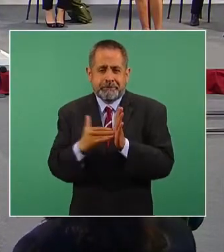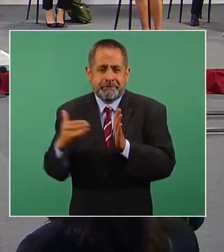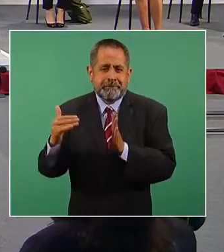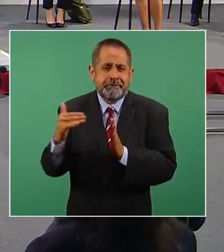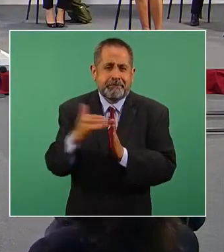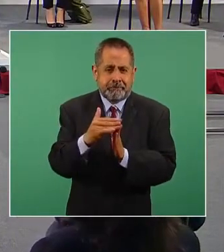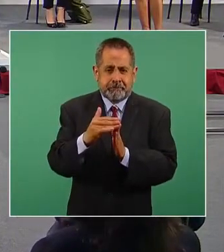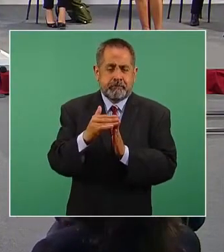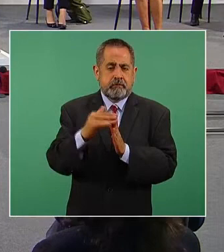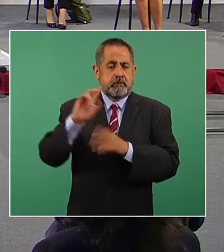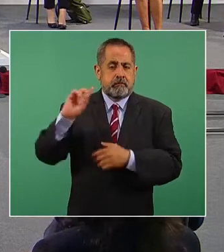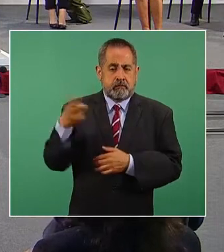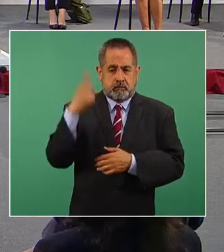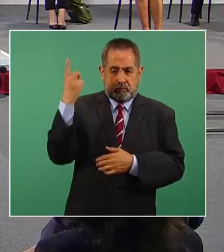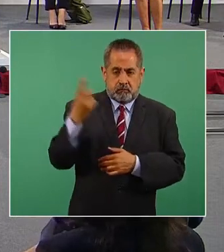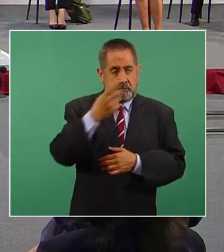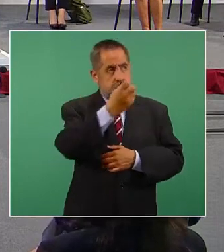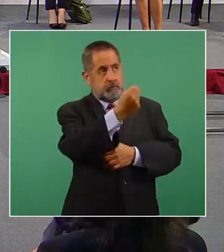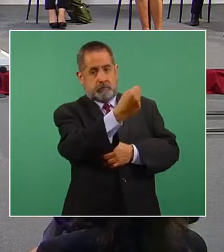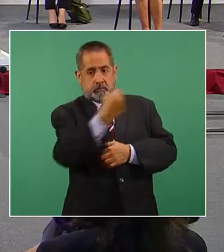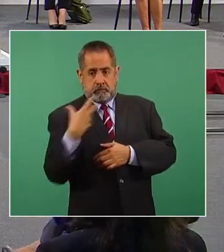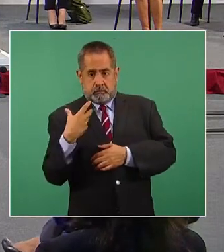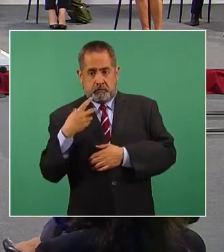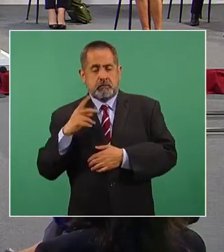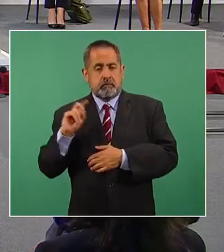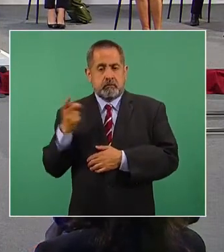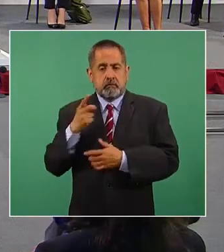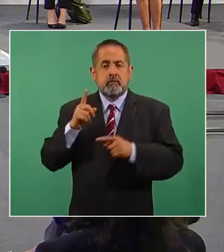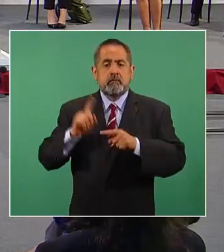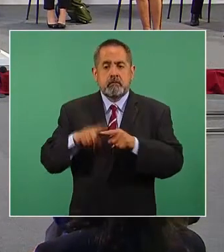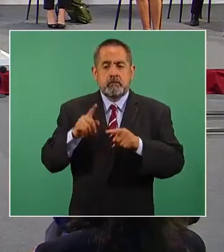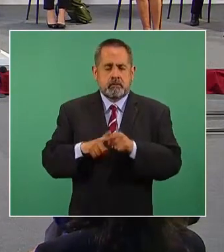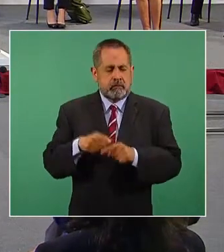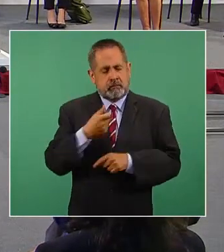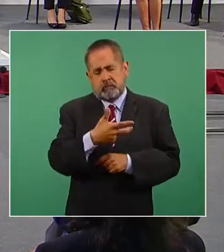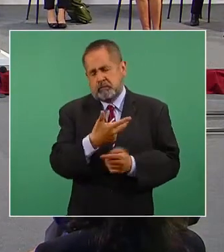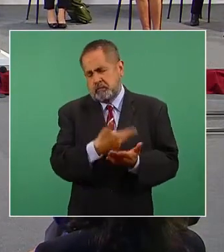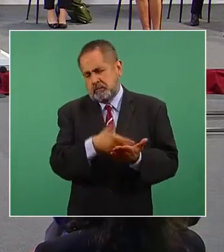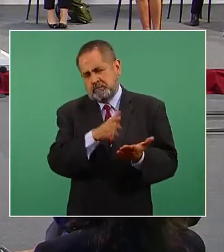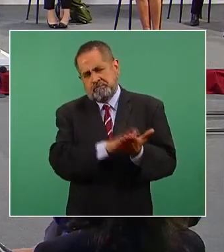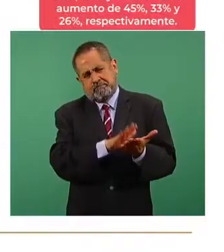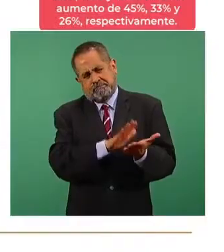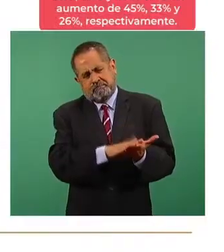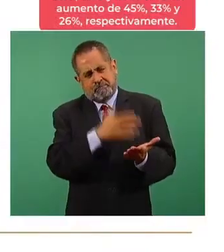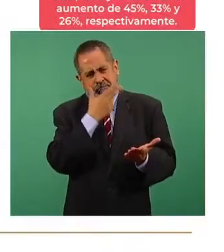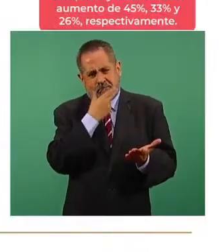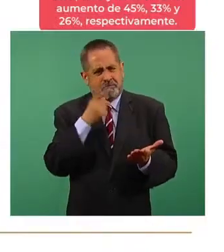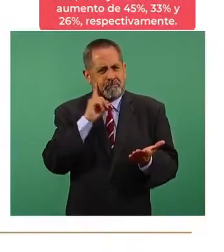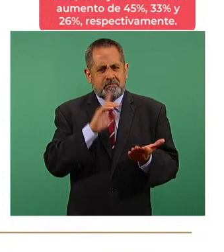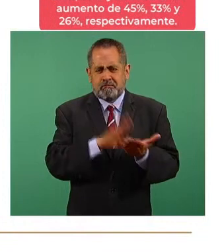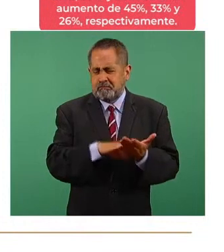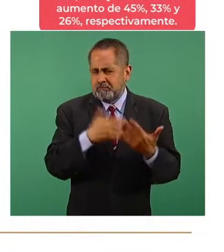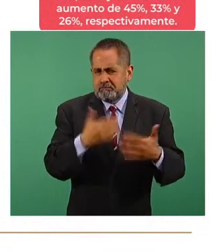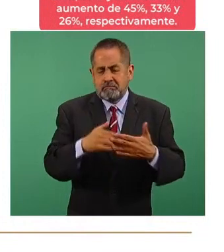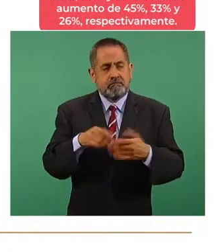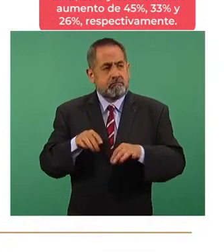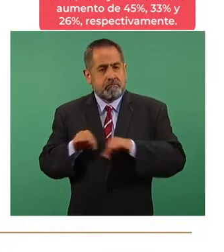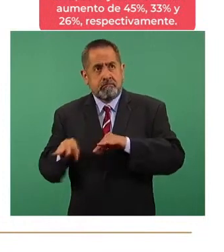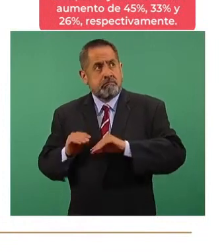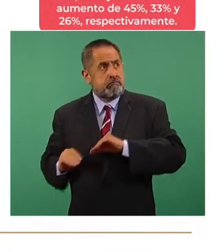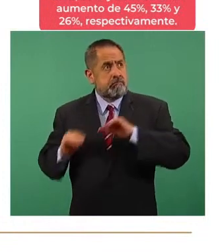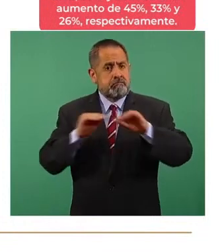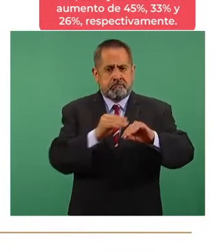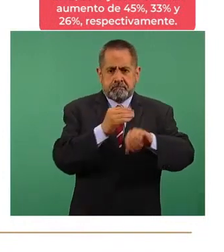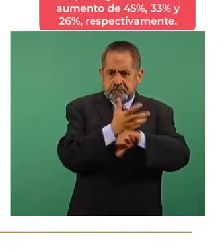3.298 millones de dólares fueron enviados por las heroínas y los héroes que desde los Estados Unidos, con